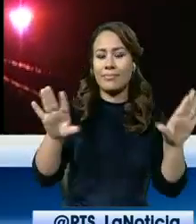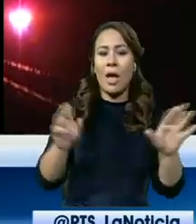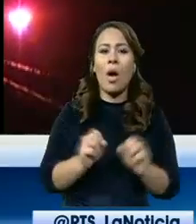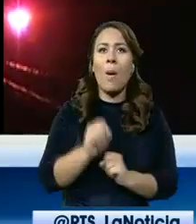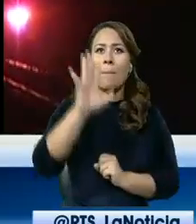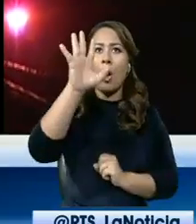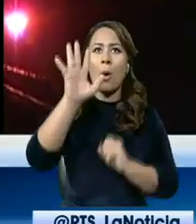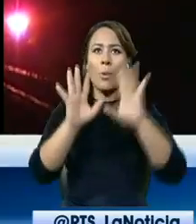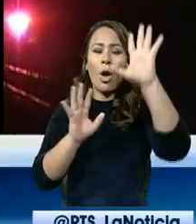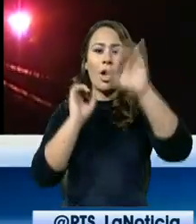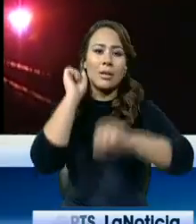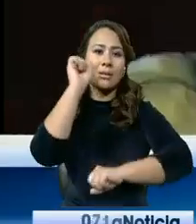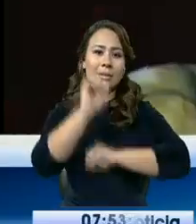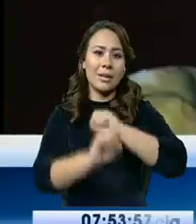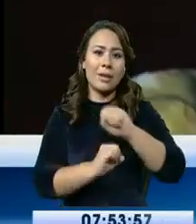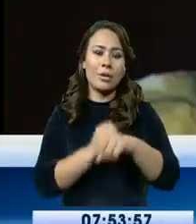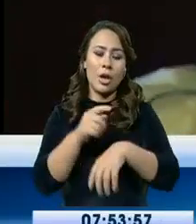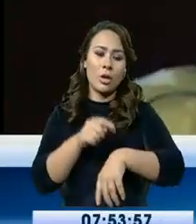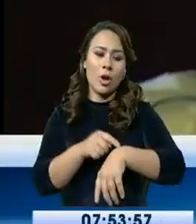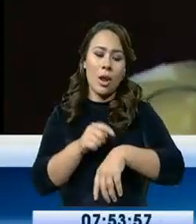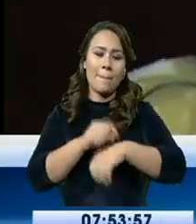en horas de la madrugada.